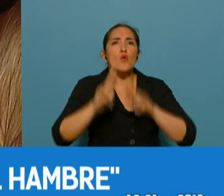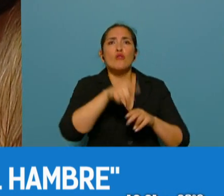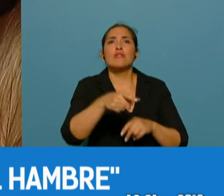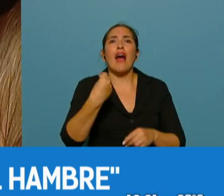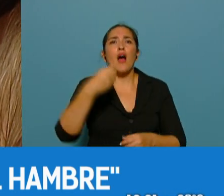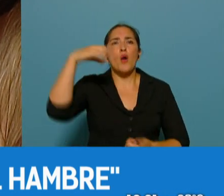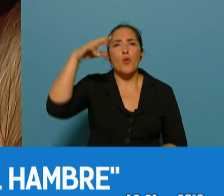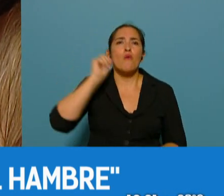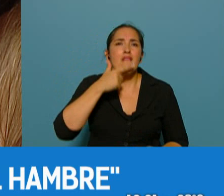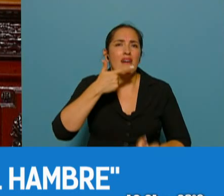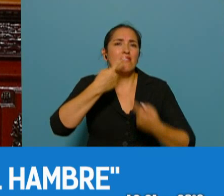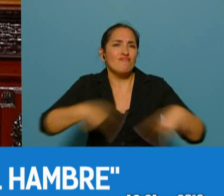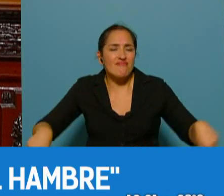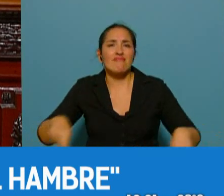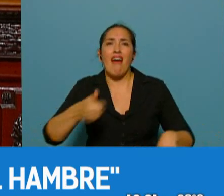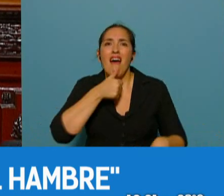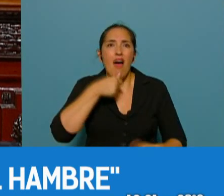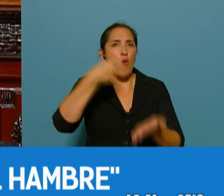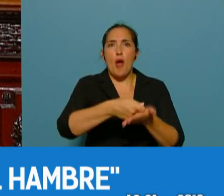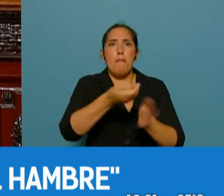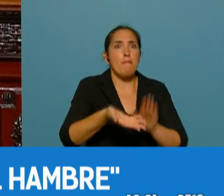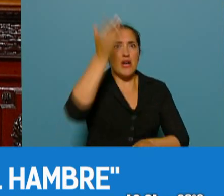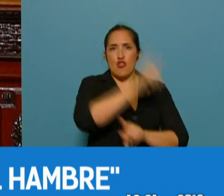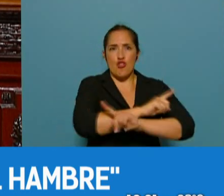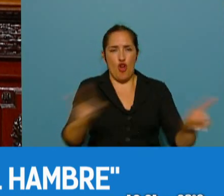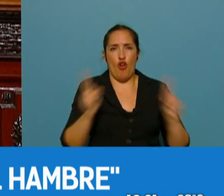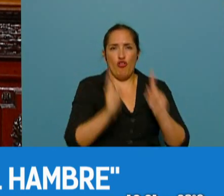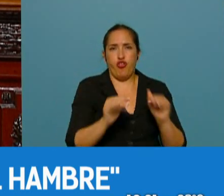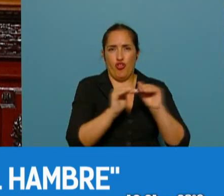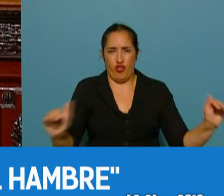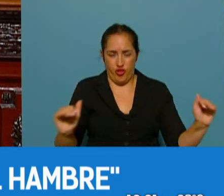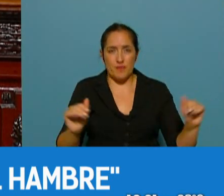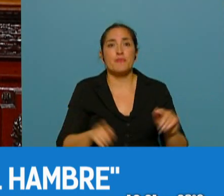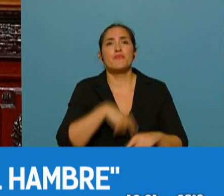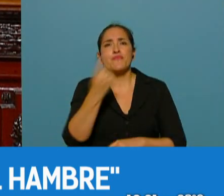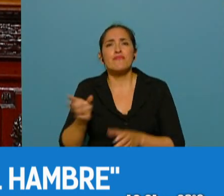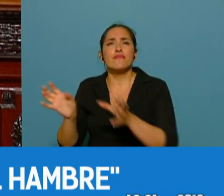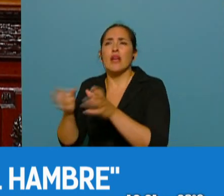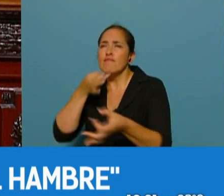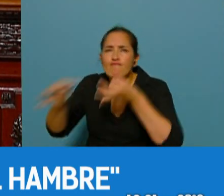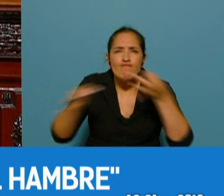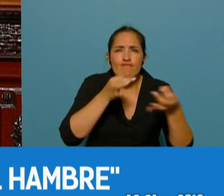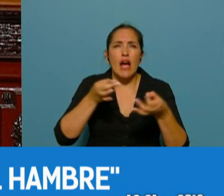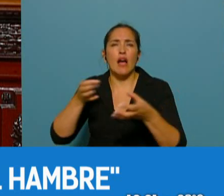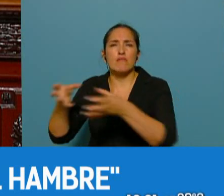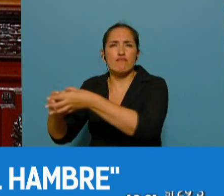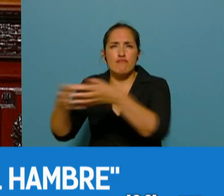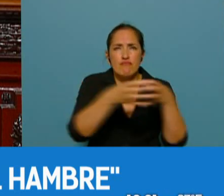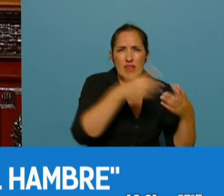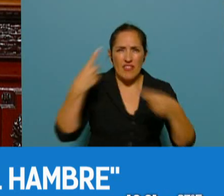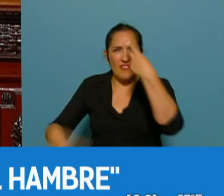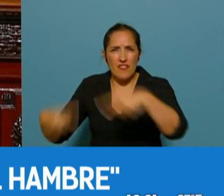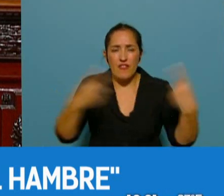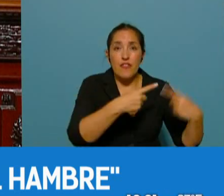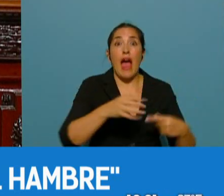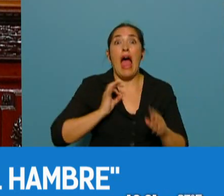tarifas de los servicios públicos. El fluido diálogo social entre las organizaciones sindicales y empresariales permitió el